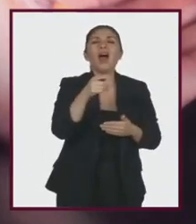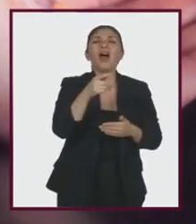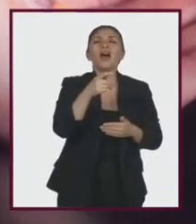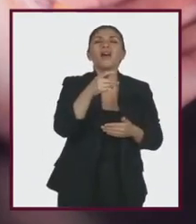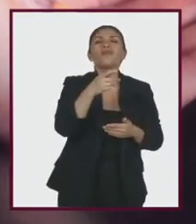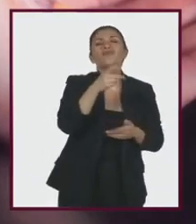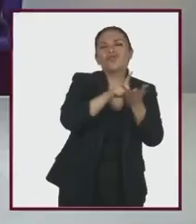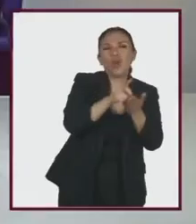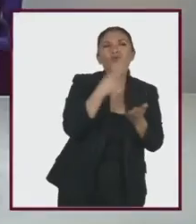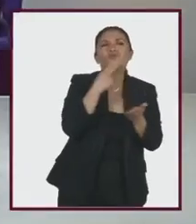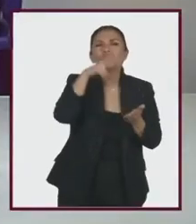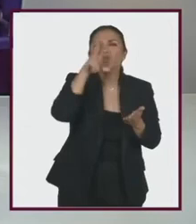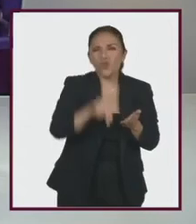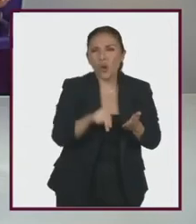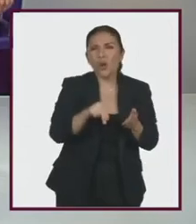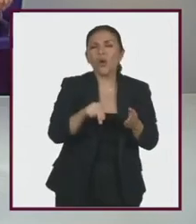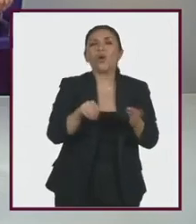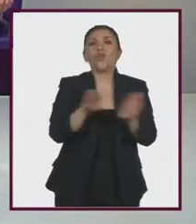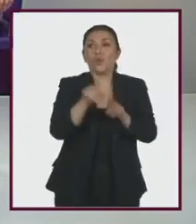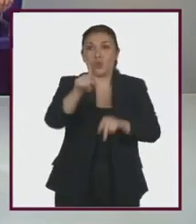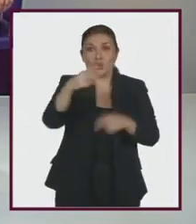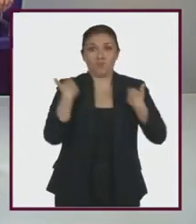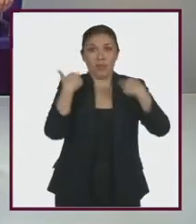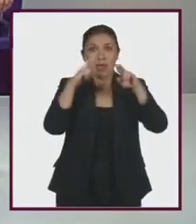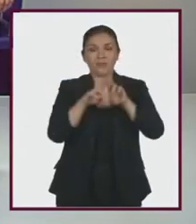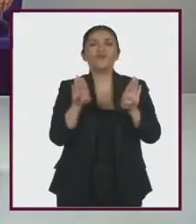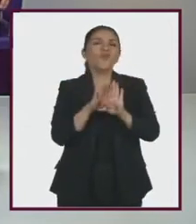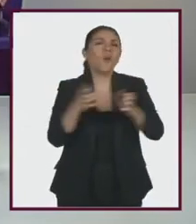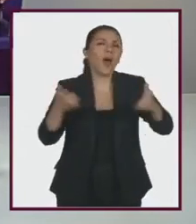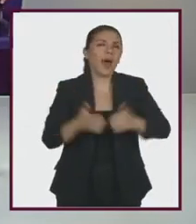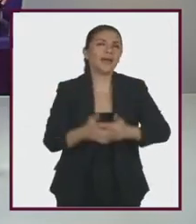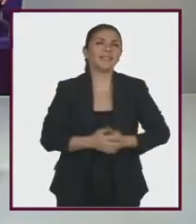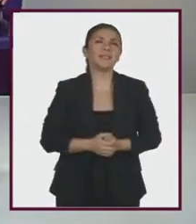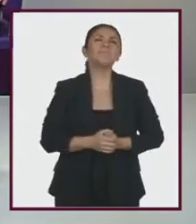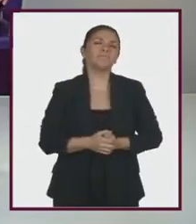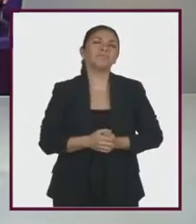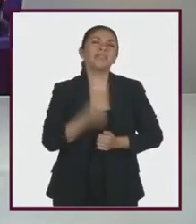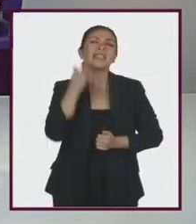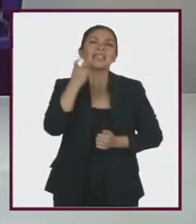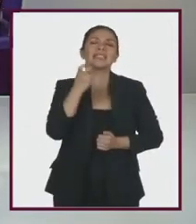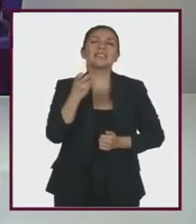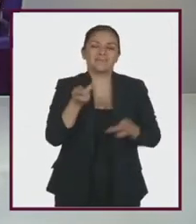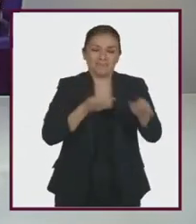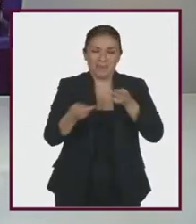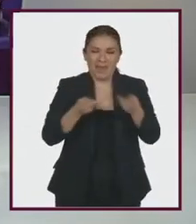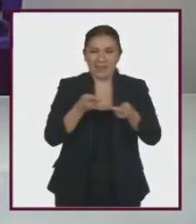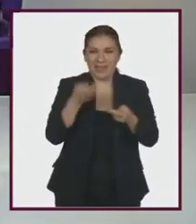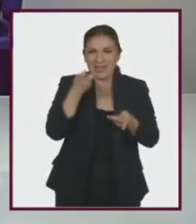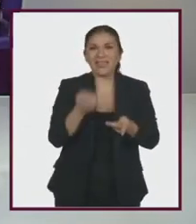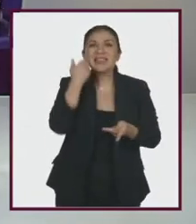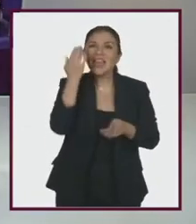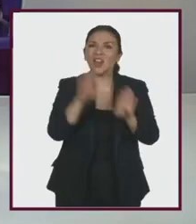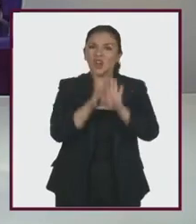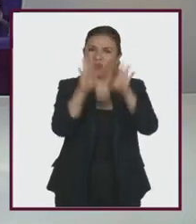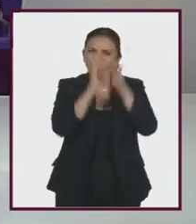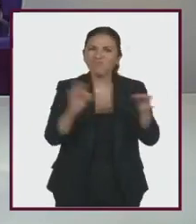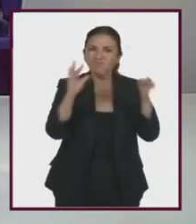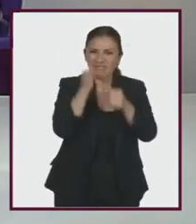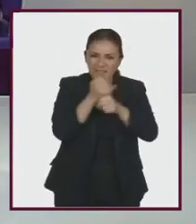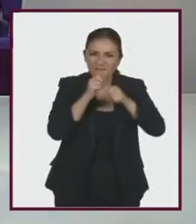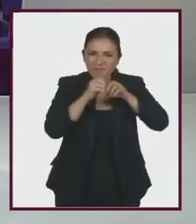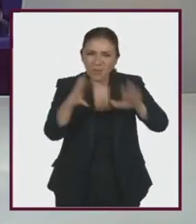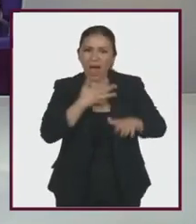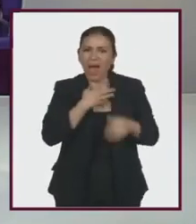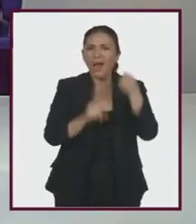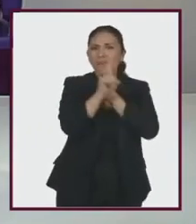familia como docentes? Pues un poco es lo que busca esta estrategia, estar informados sobre los riesgos,